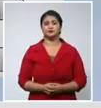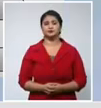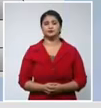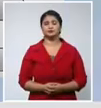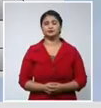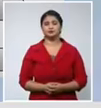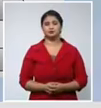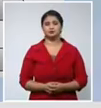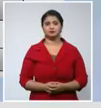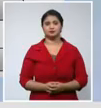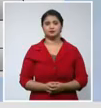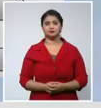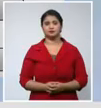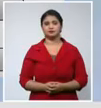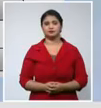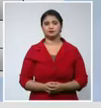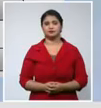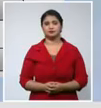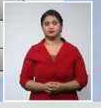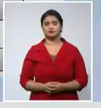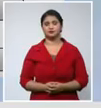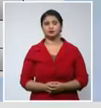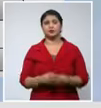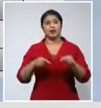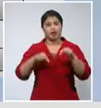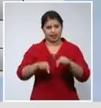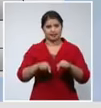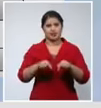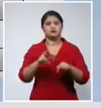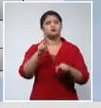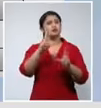y bueno, ese es el resultado del día de ayer.